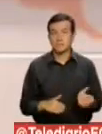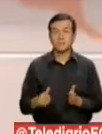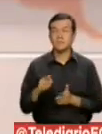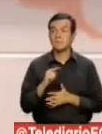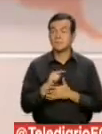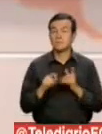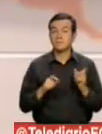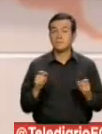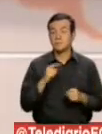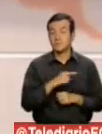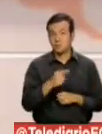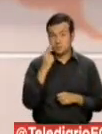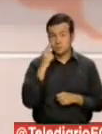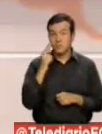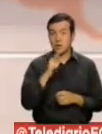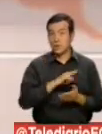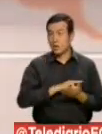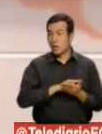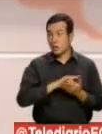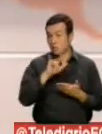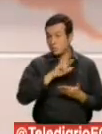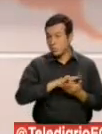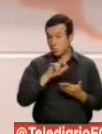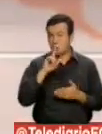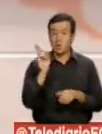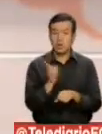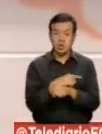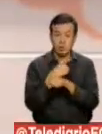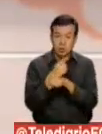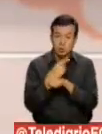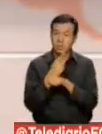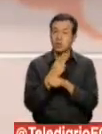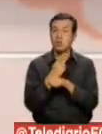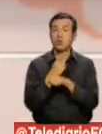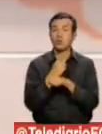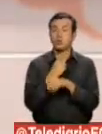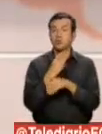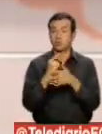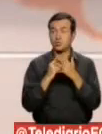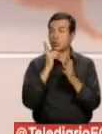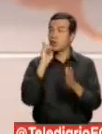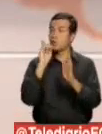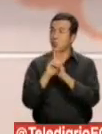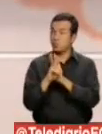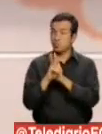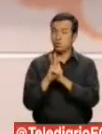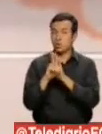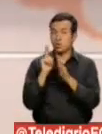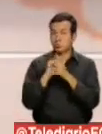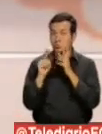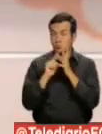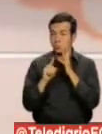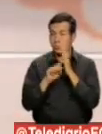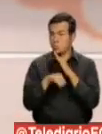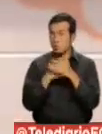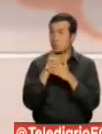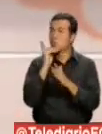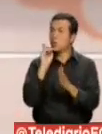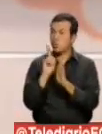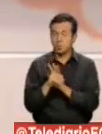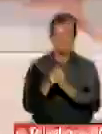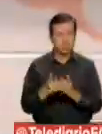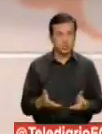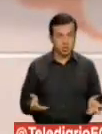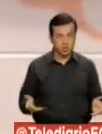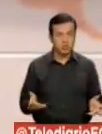armas, de aviones, de helicópteros que eran los DRUF, de los aviones chiitas y de los radares chinos en concreto.